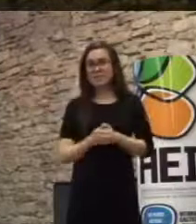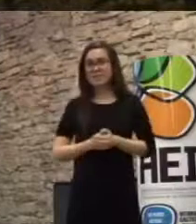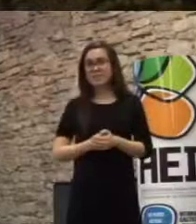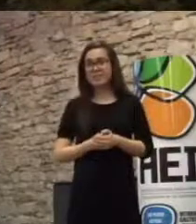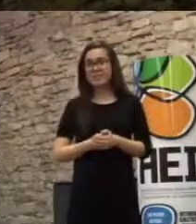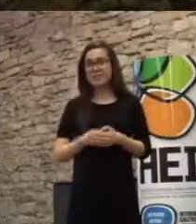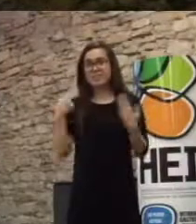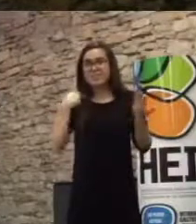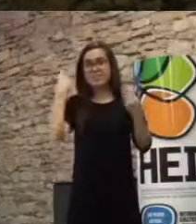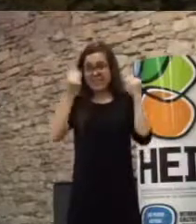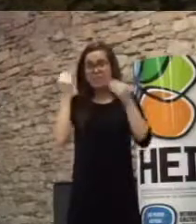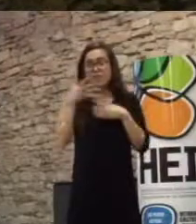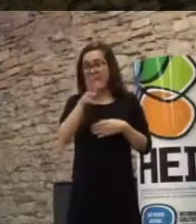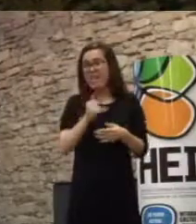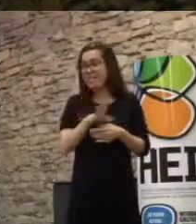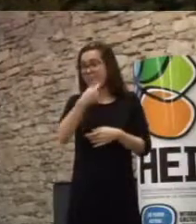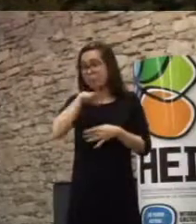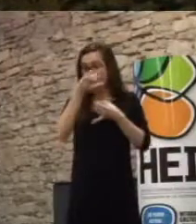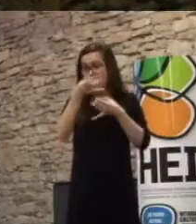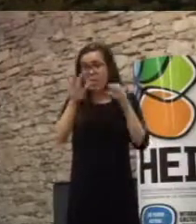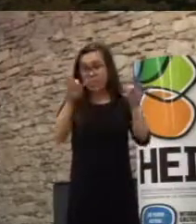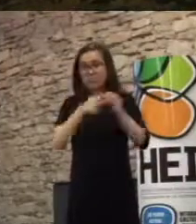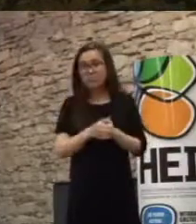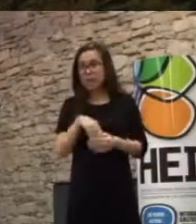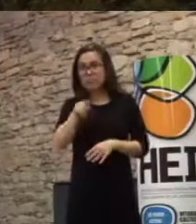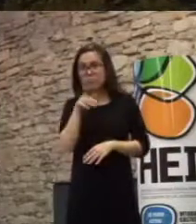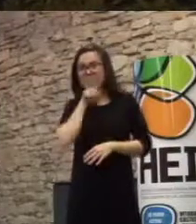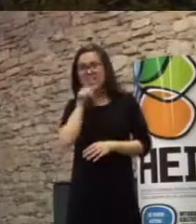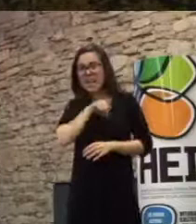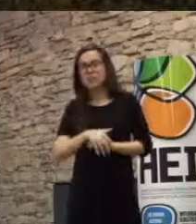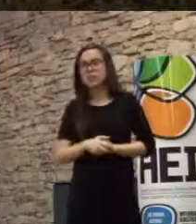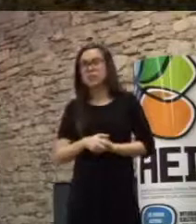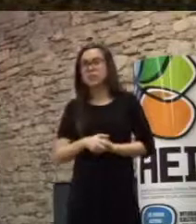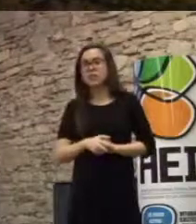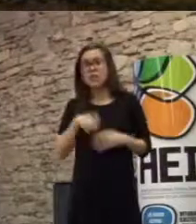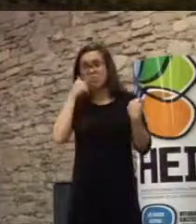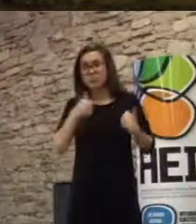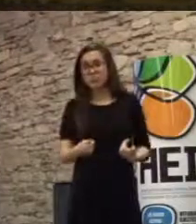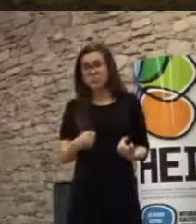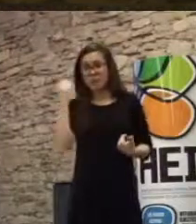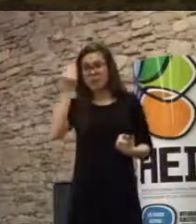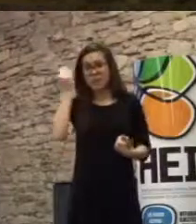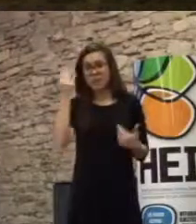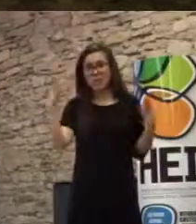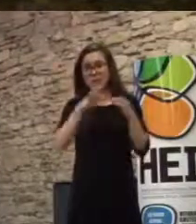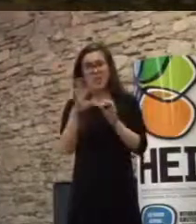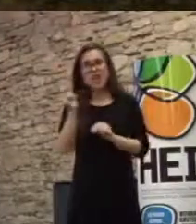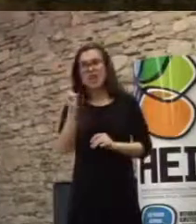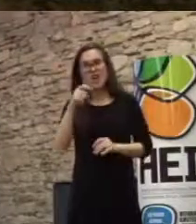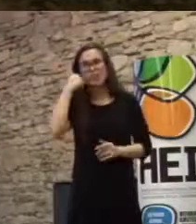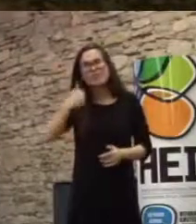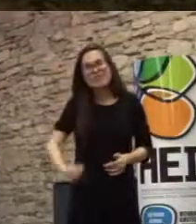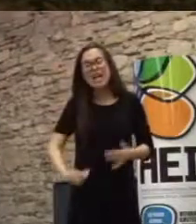para encontrar esto pues mentira tras mentirá el ser humano no es un ser racional el ser humano es un ser emocional